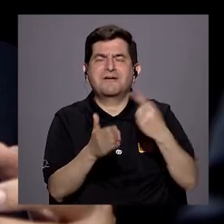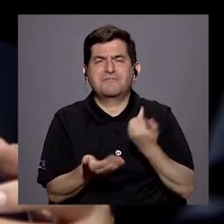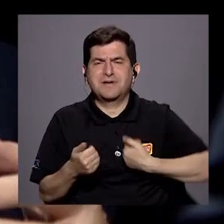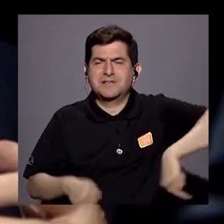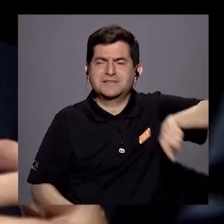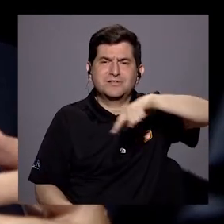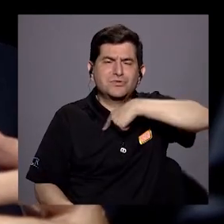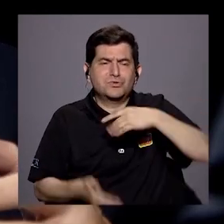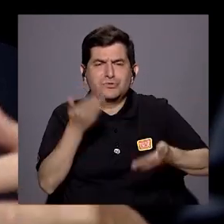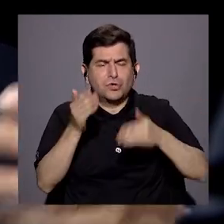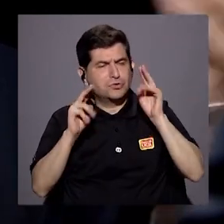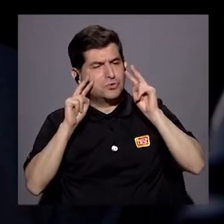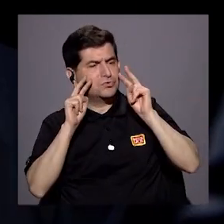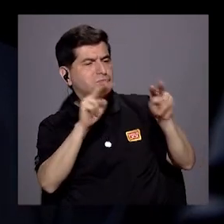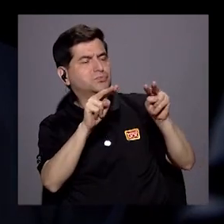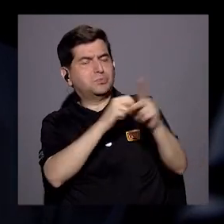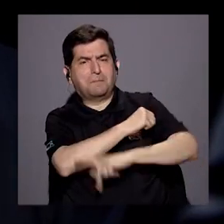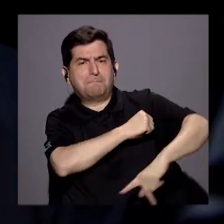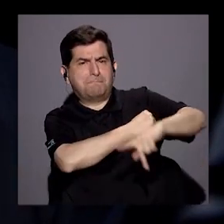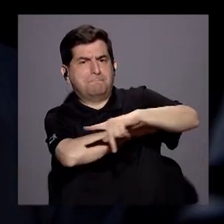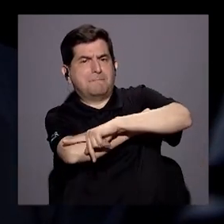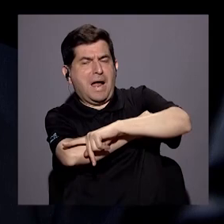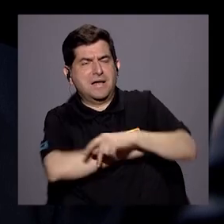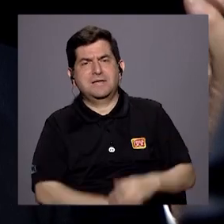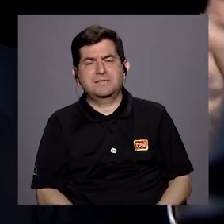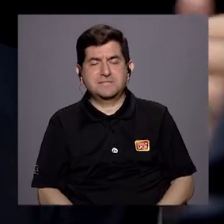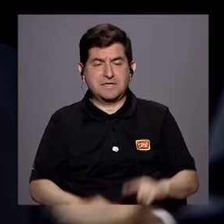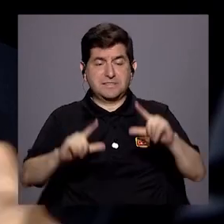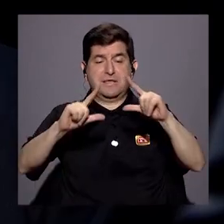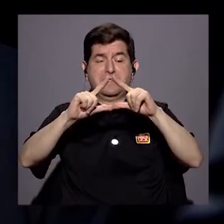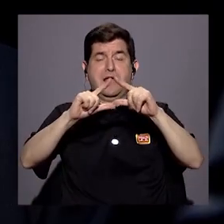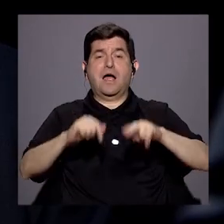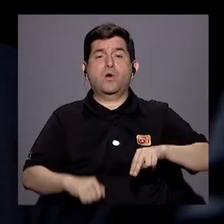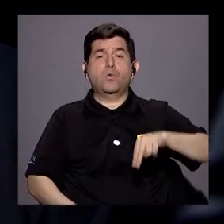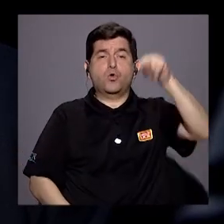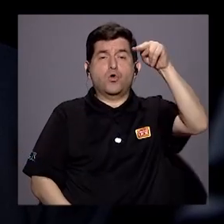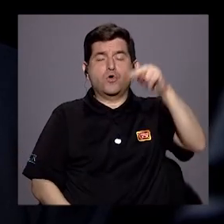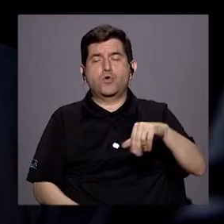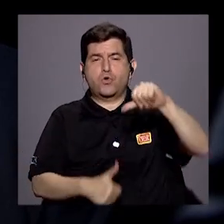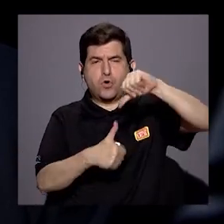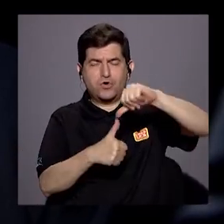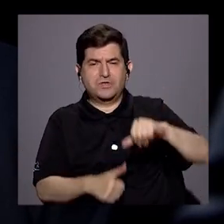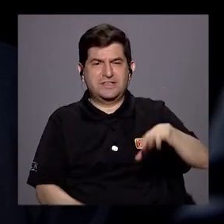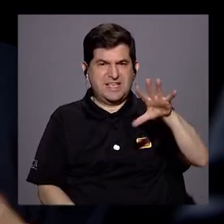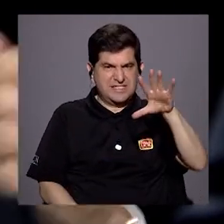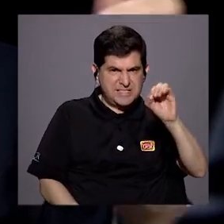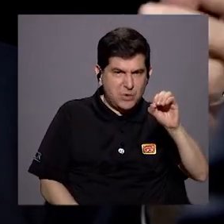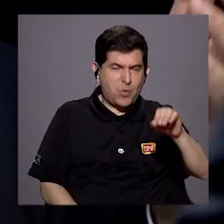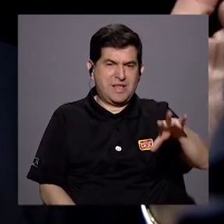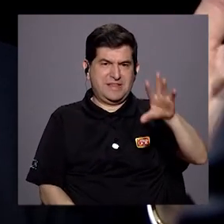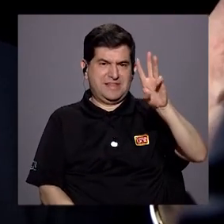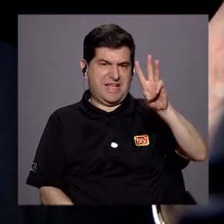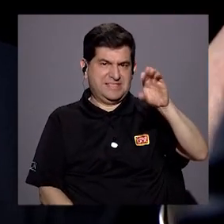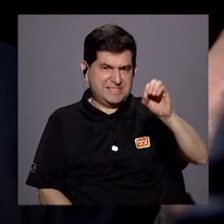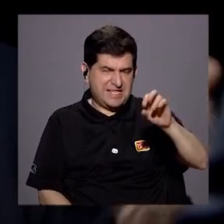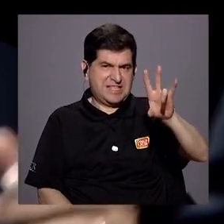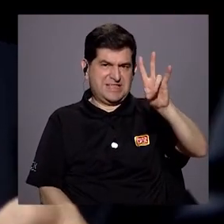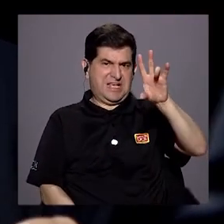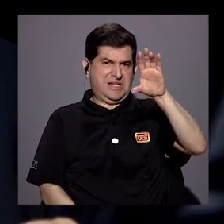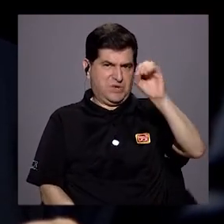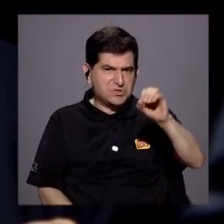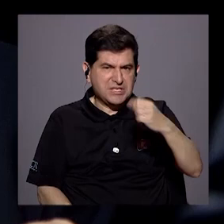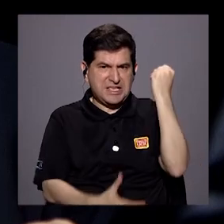volvemos los ojos y vemos países en el triángulo norte de centroamérica con 50 60